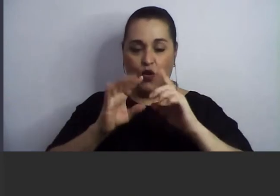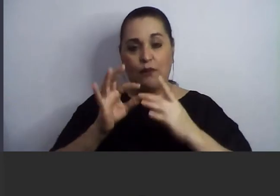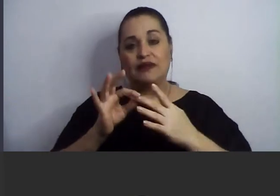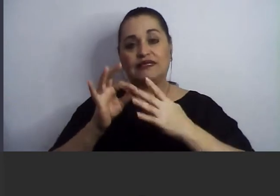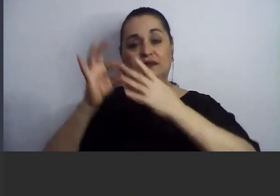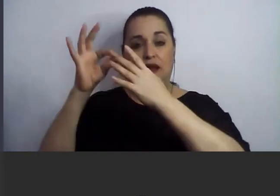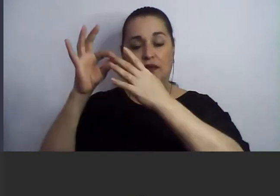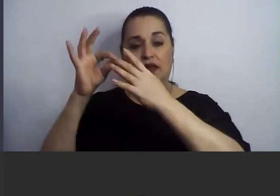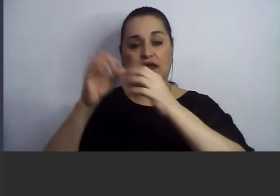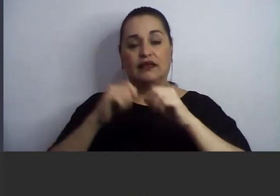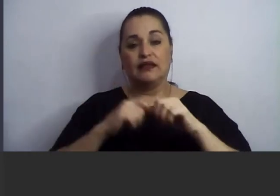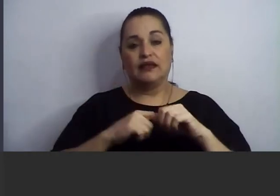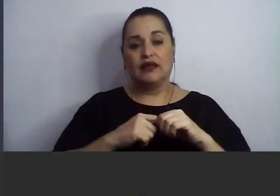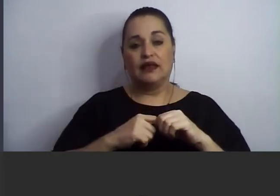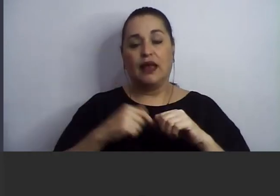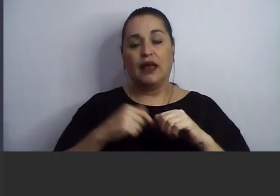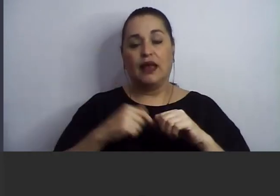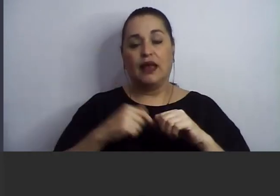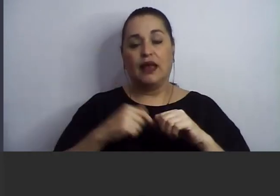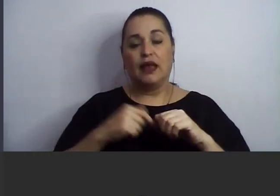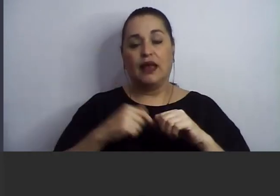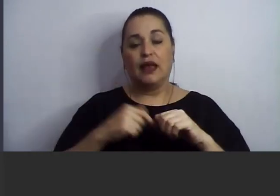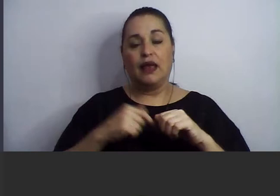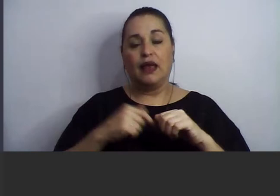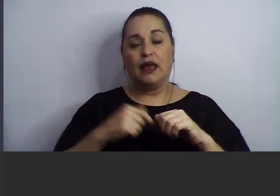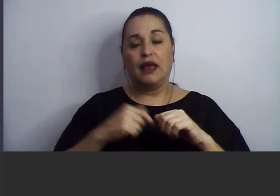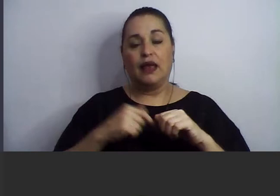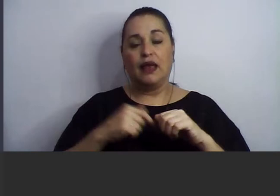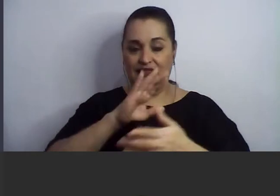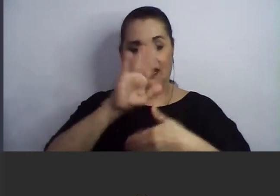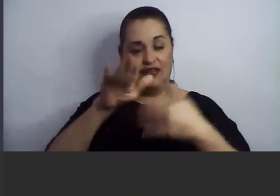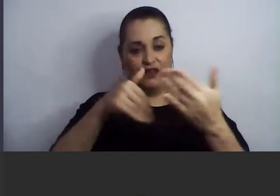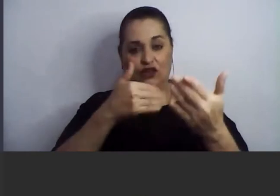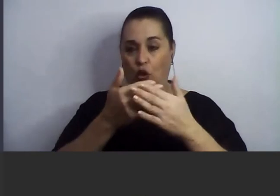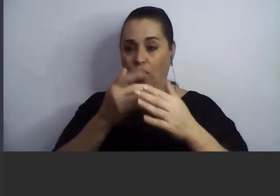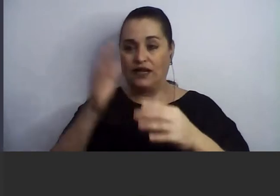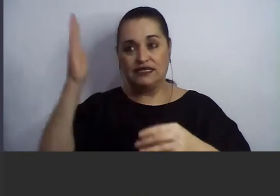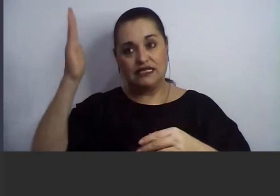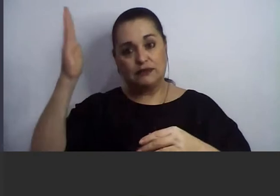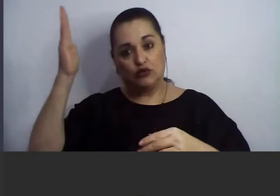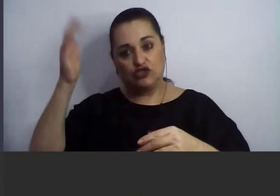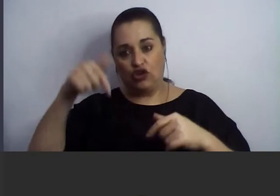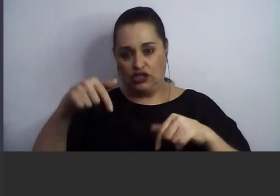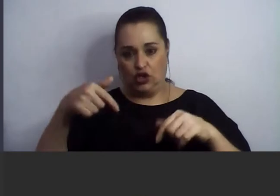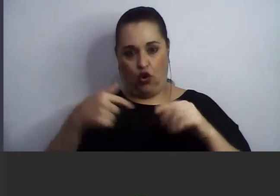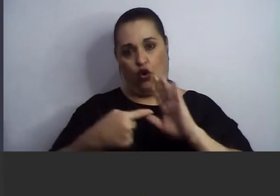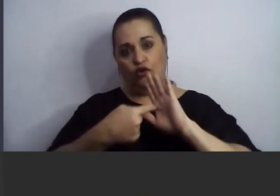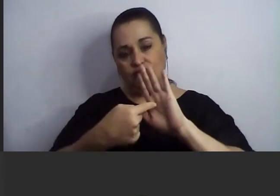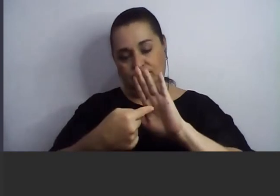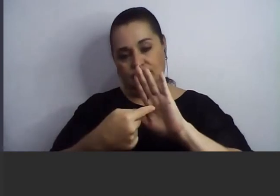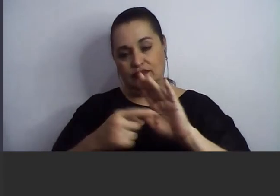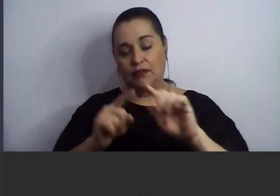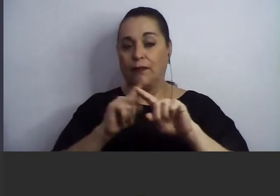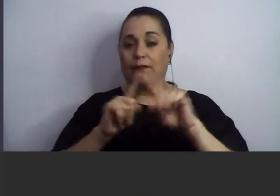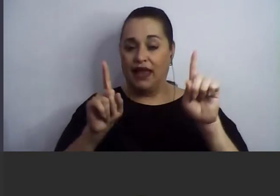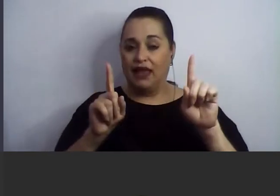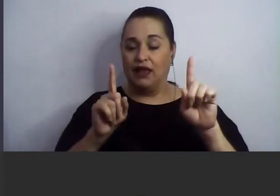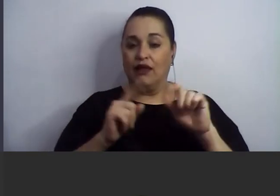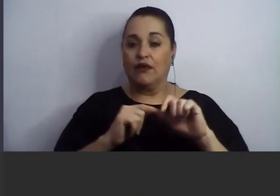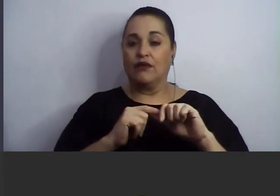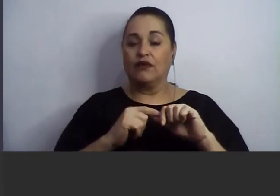me parece muy interesante todas las las exposiciones que hoy aquí se han dado pero que que